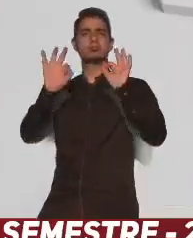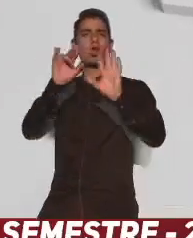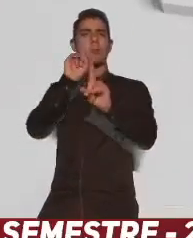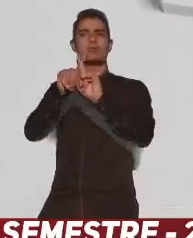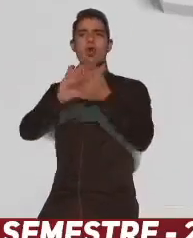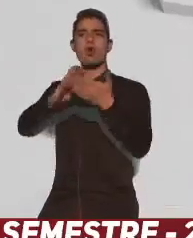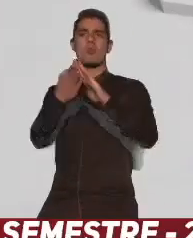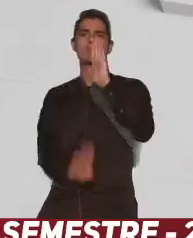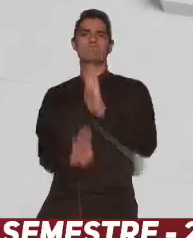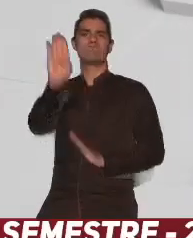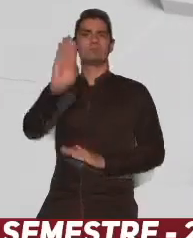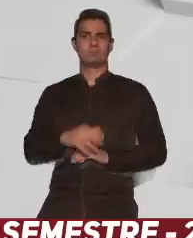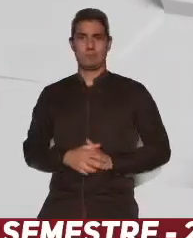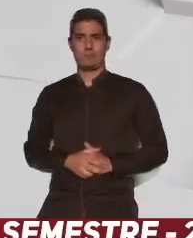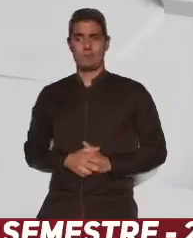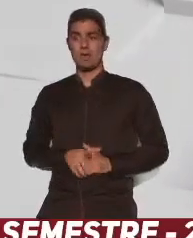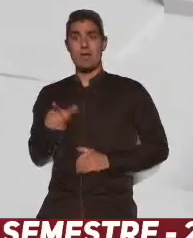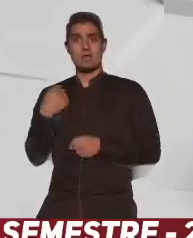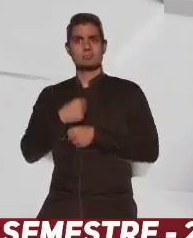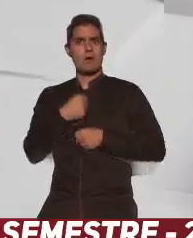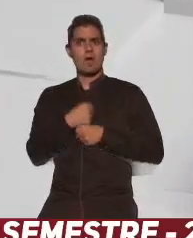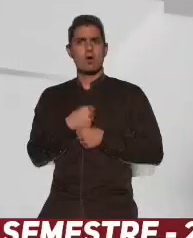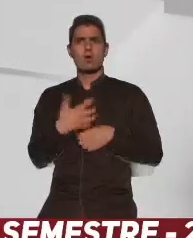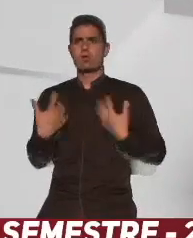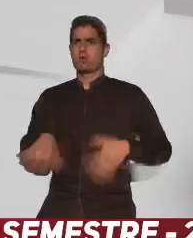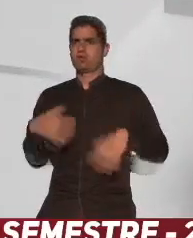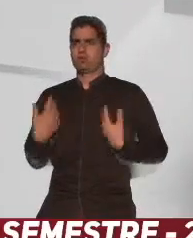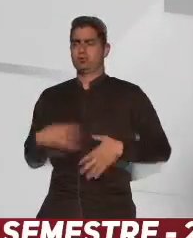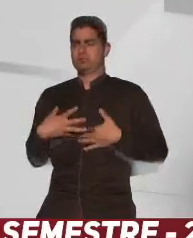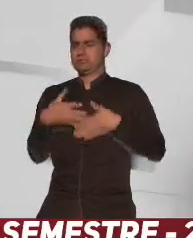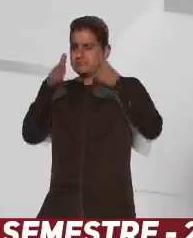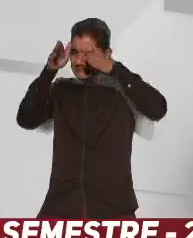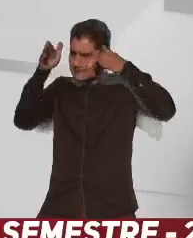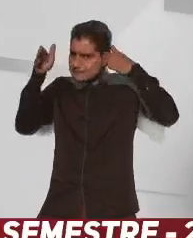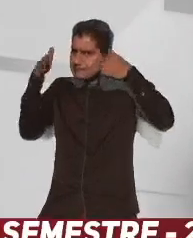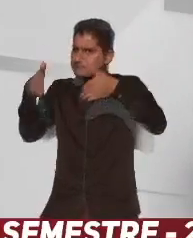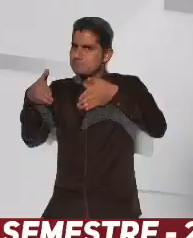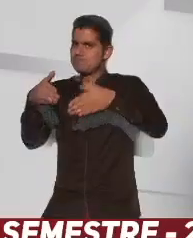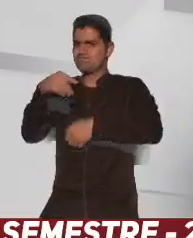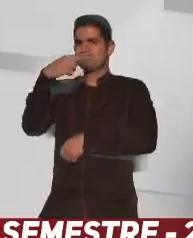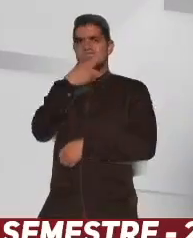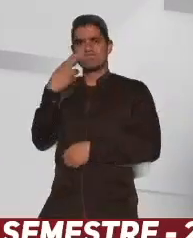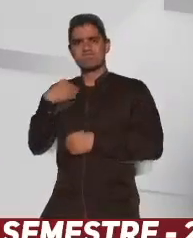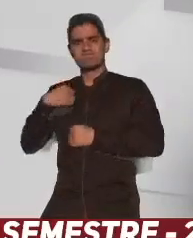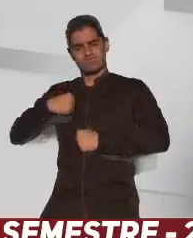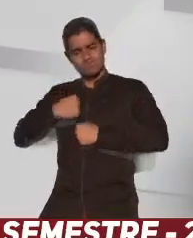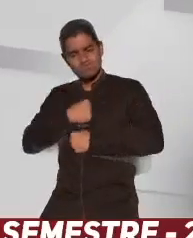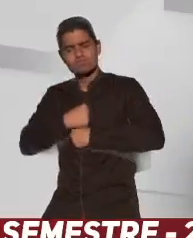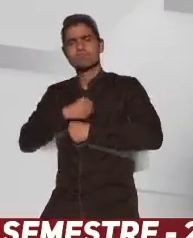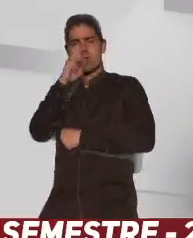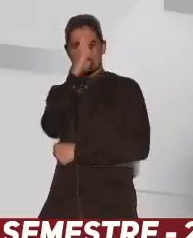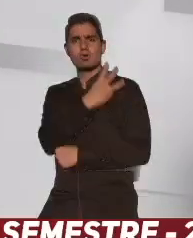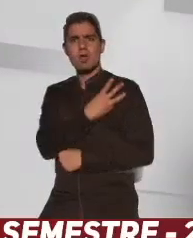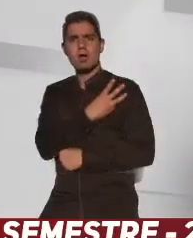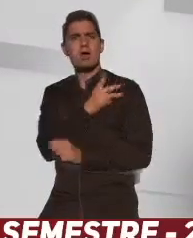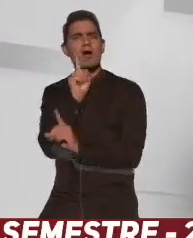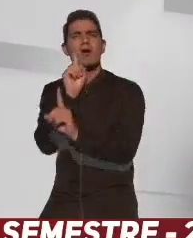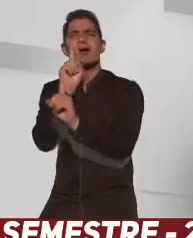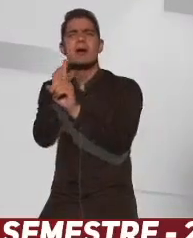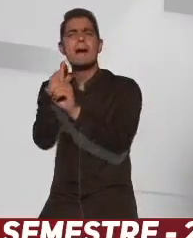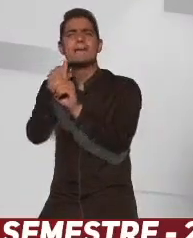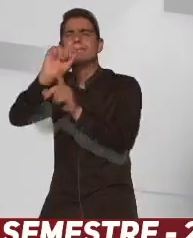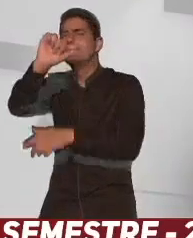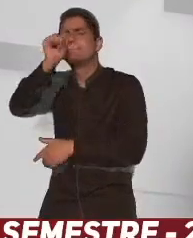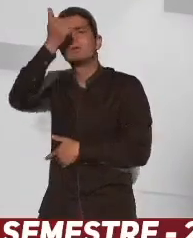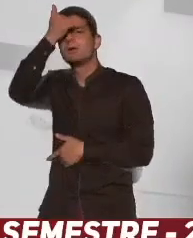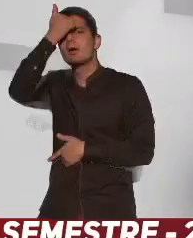toda la consagración y la dedicación por parte de nuestros soldados, tenía como fin primordial garantizar y proteger la vida